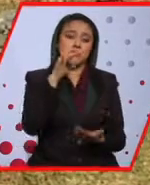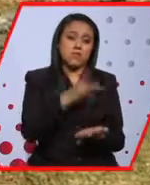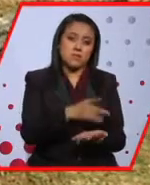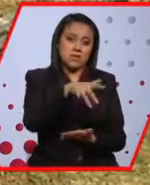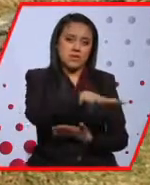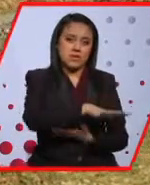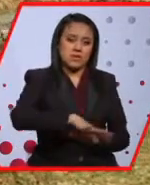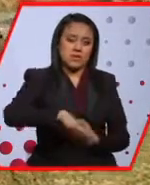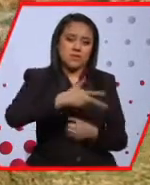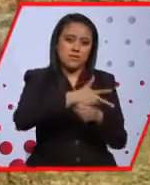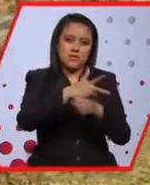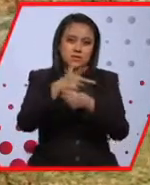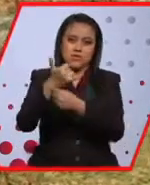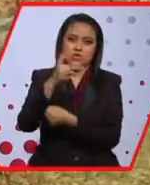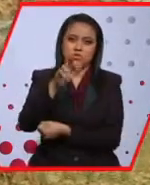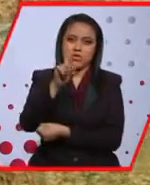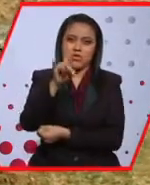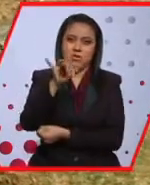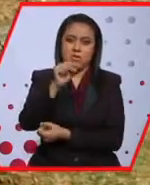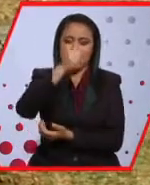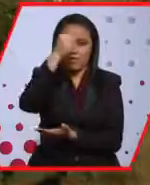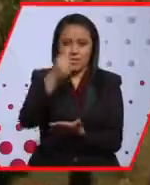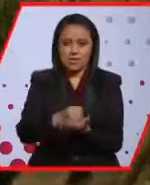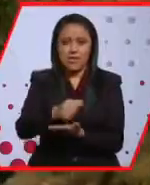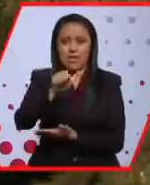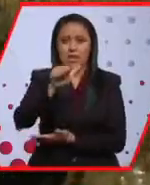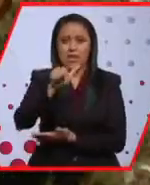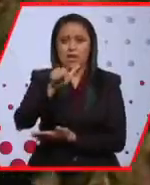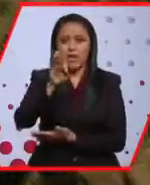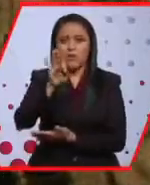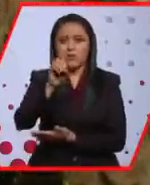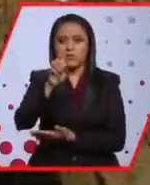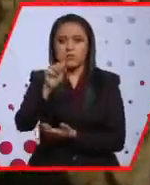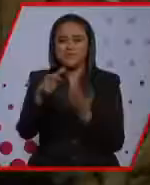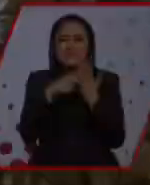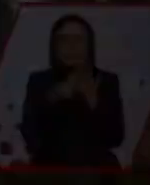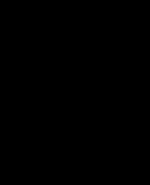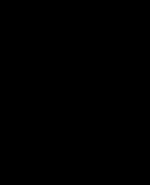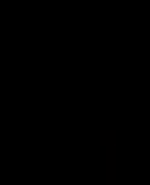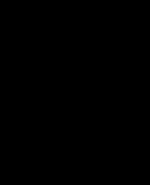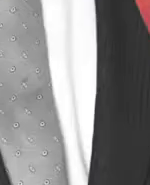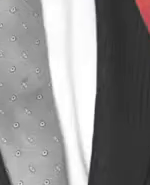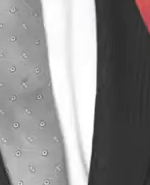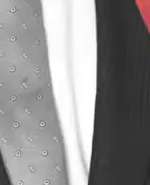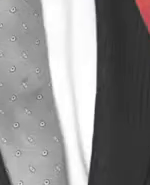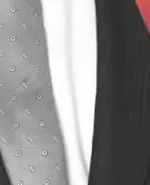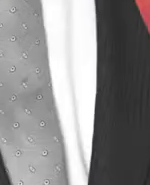Con imágenes de Yuridia Miguel para quien corresponda, reportó Alfonso Vargas Torres.